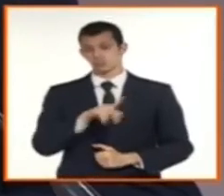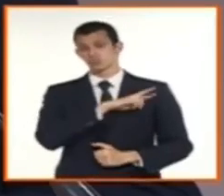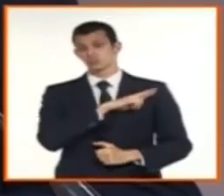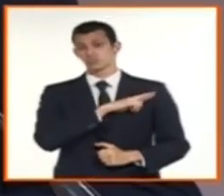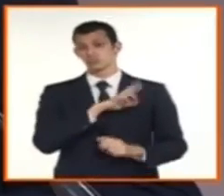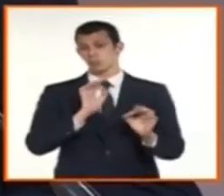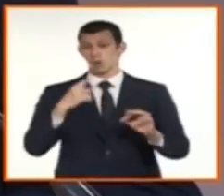fuerte porque el 2020